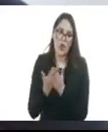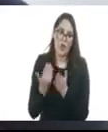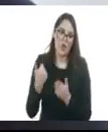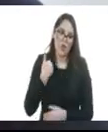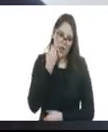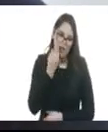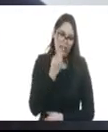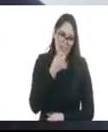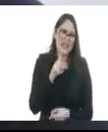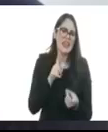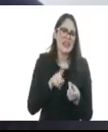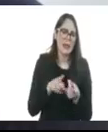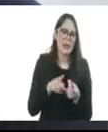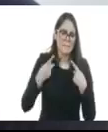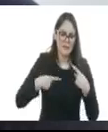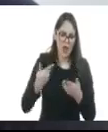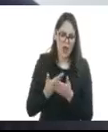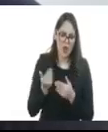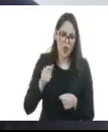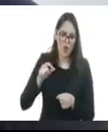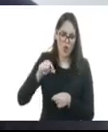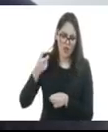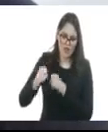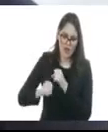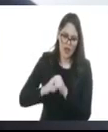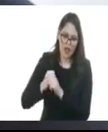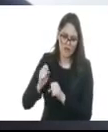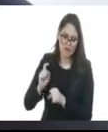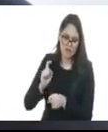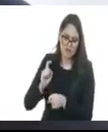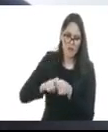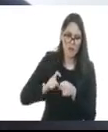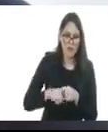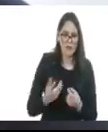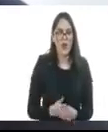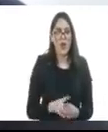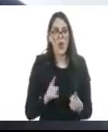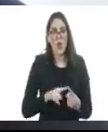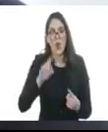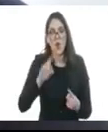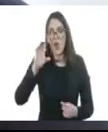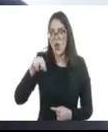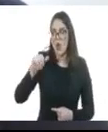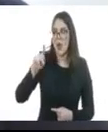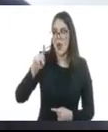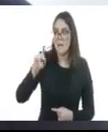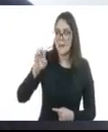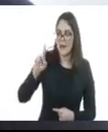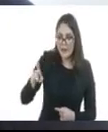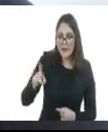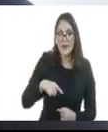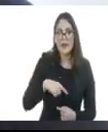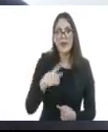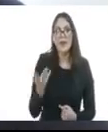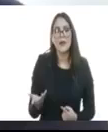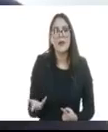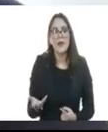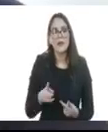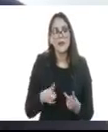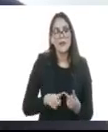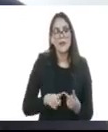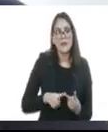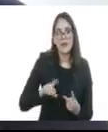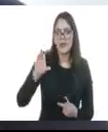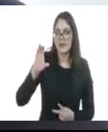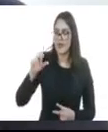de esta convocatoria. A nombre del Consejo Nacional para Prevenir la Discriminación, CONAPRED, de la Comisión Nacional de